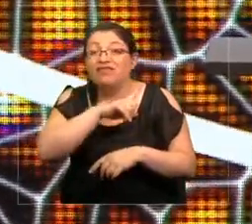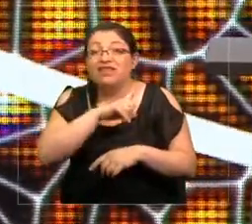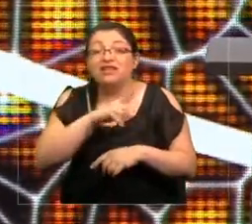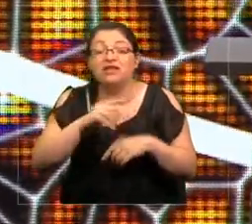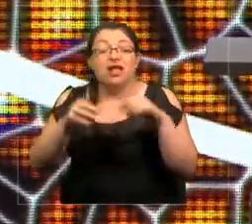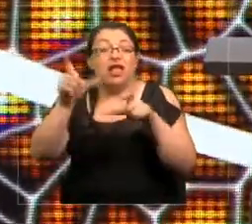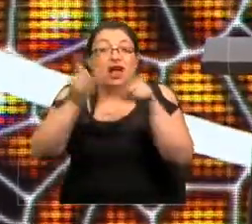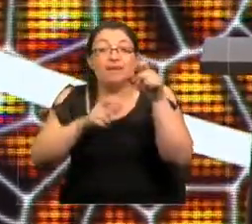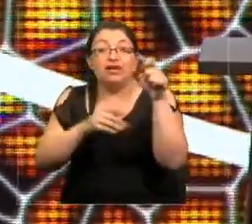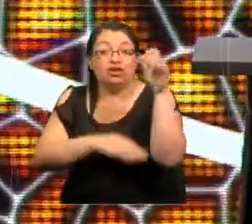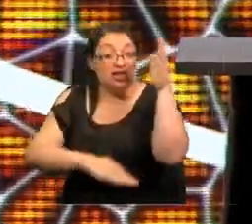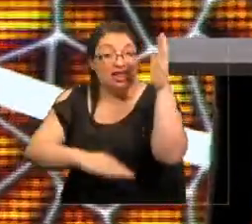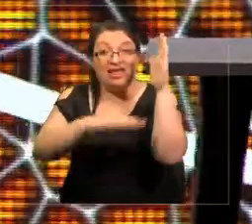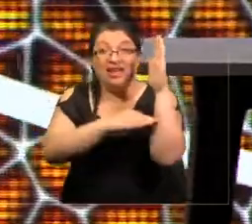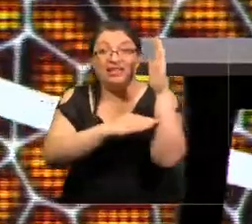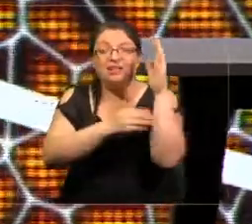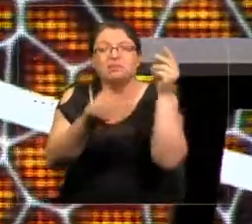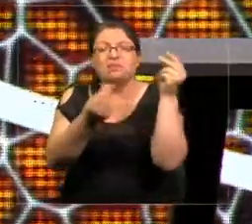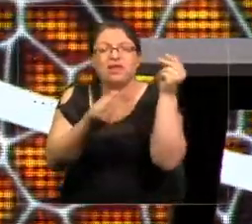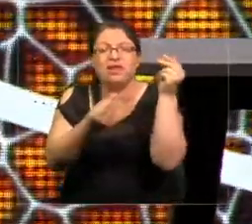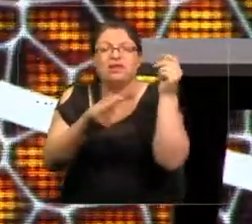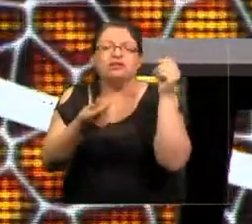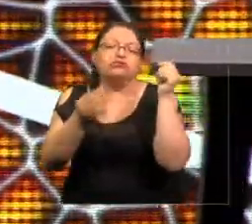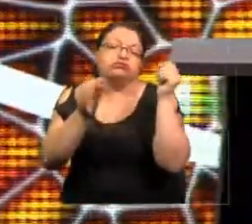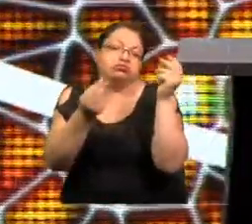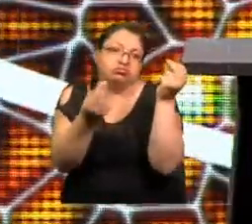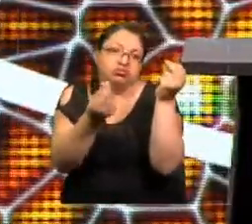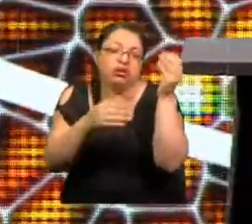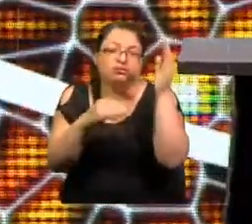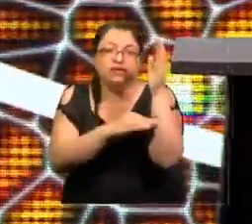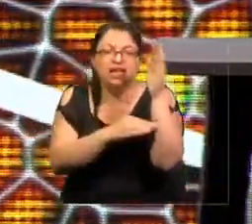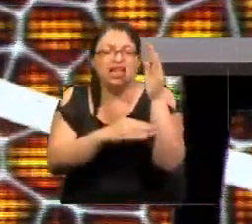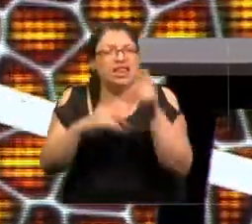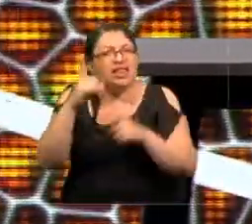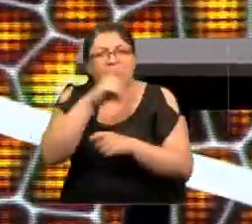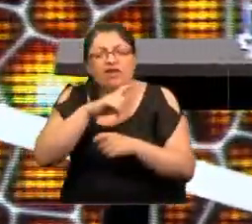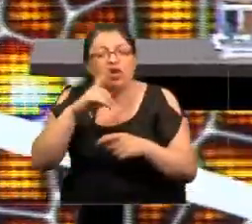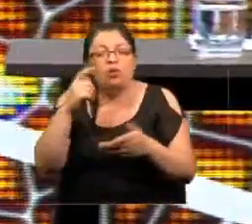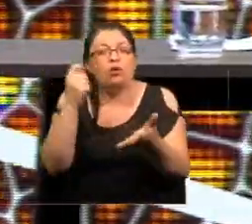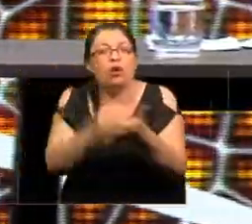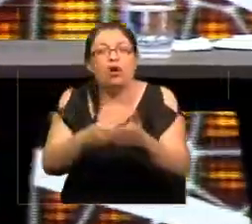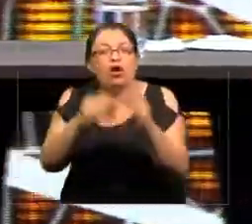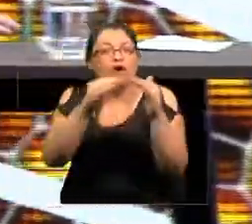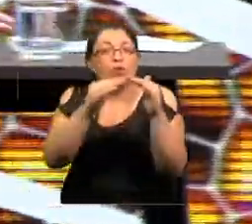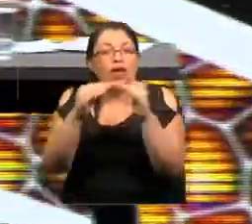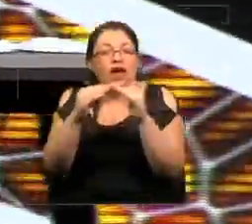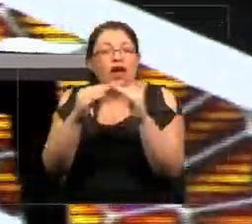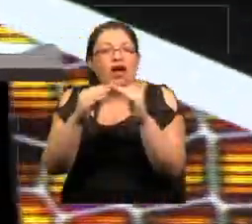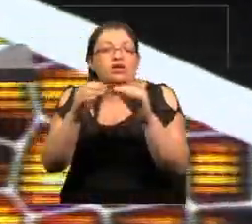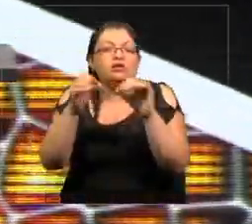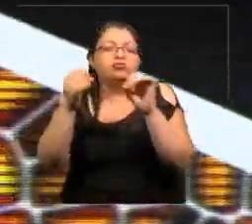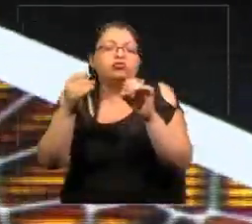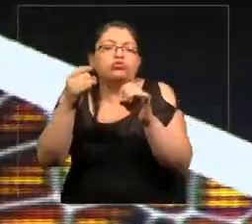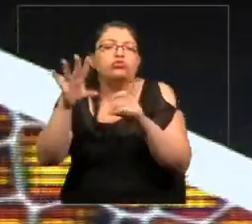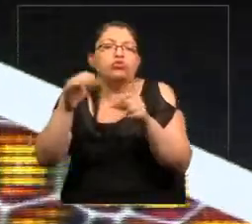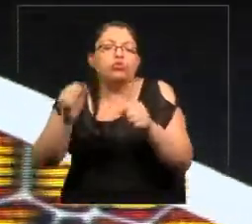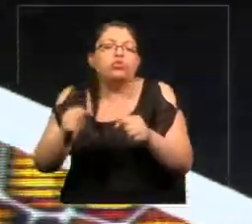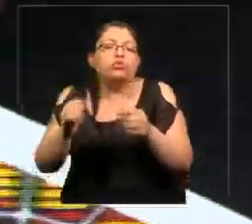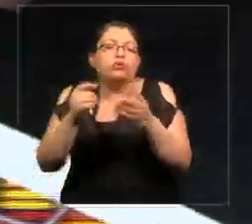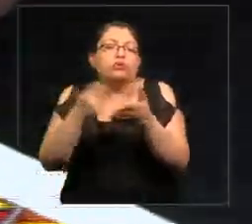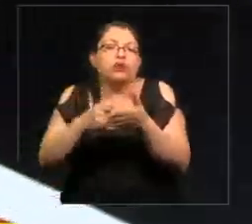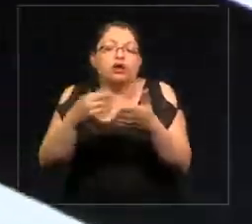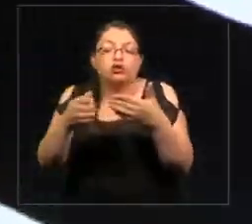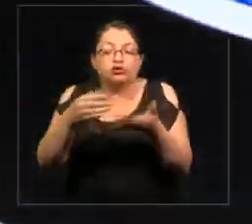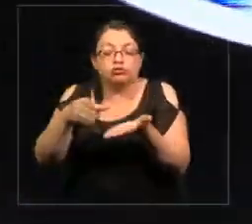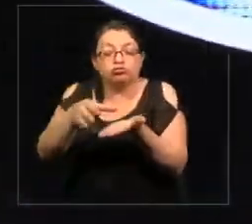media de acceder a una vivienda bien ubicada sin tener que vivir en las periferias lo cual tiene como